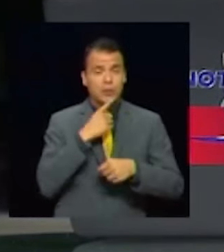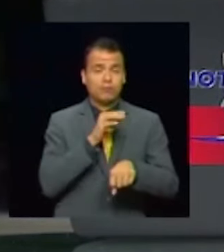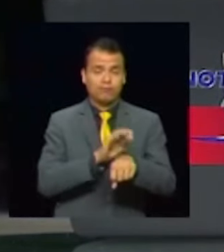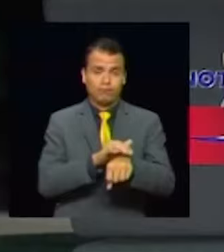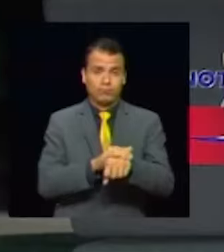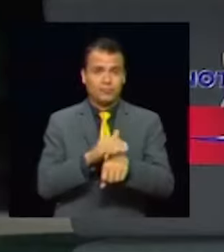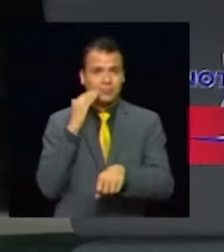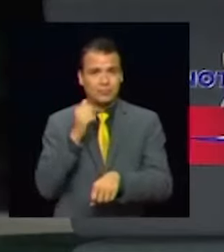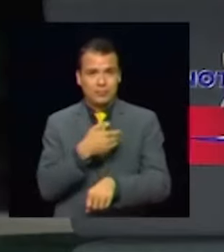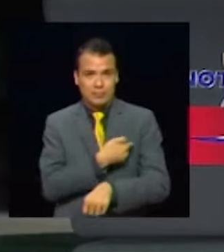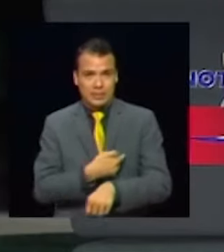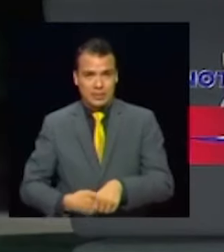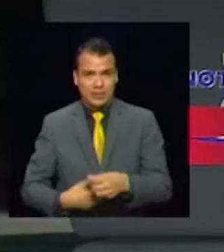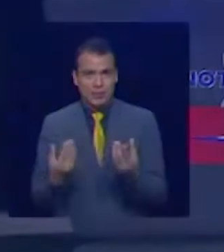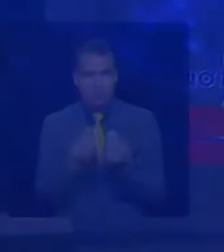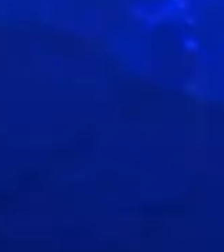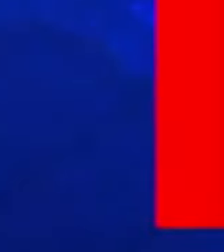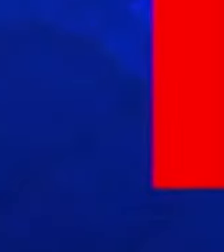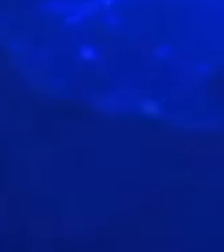la presidenta CEME.